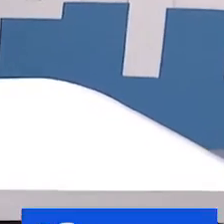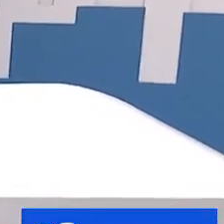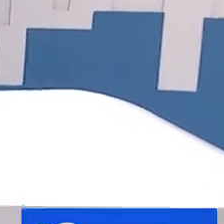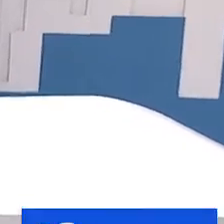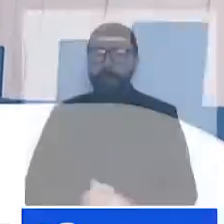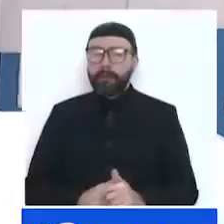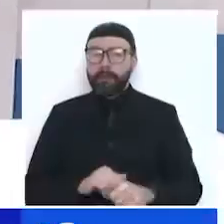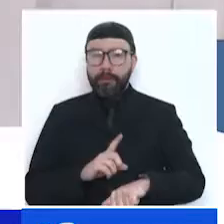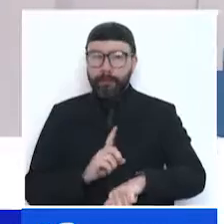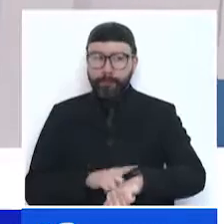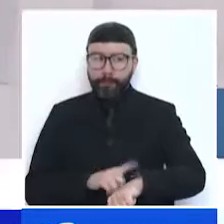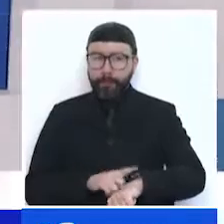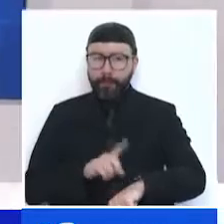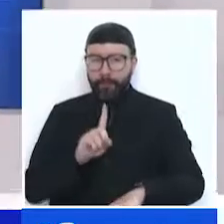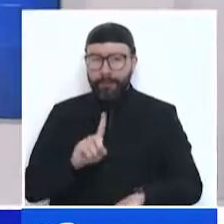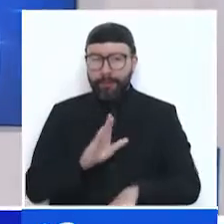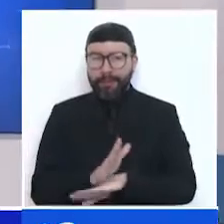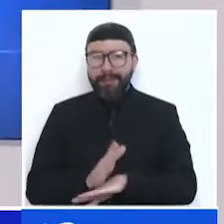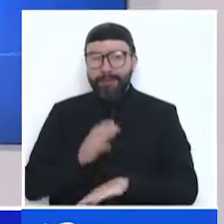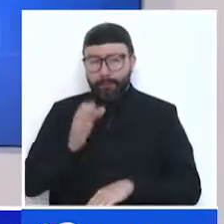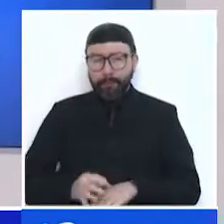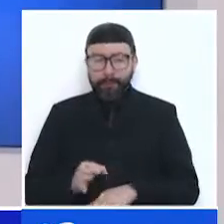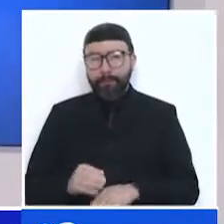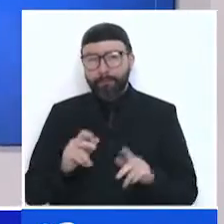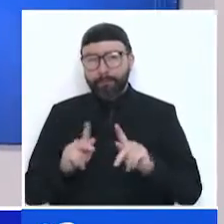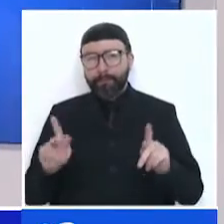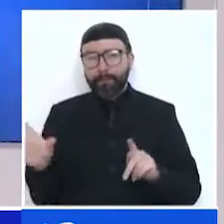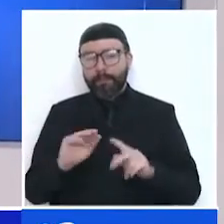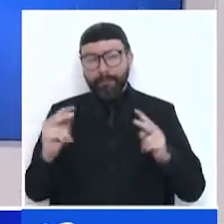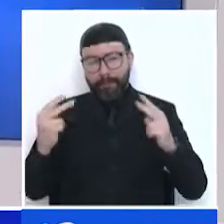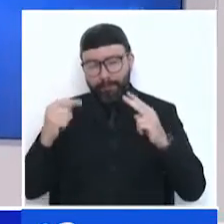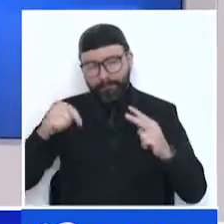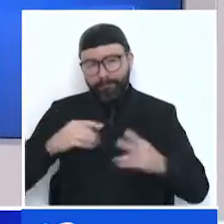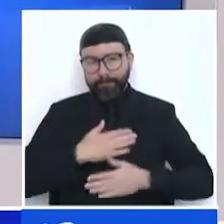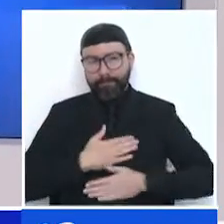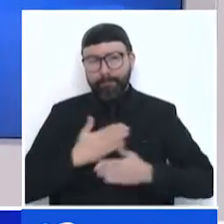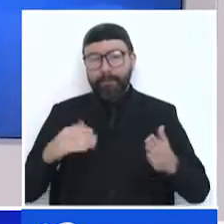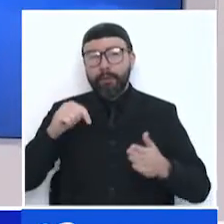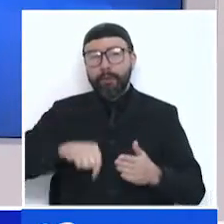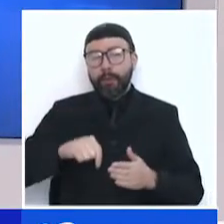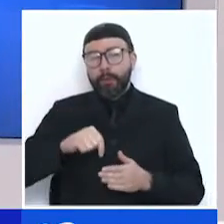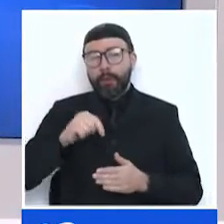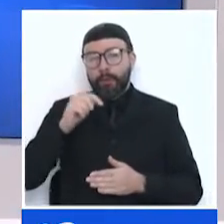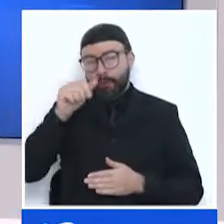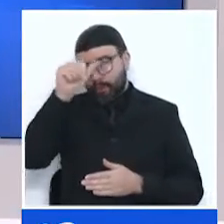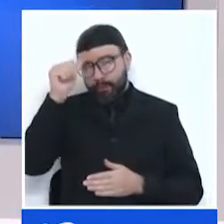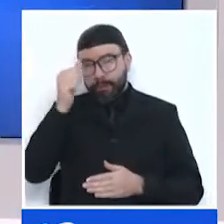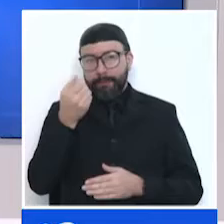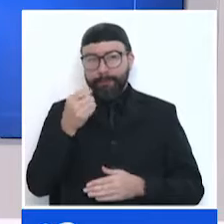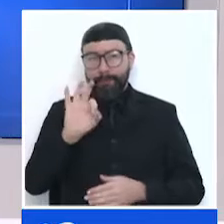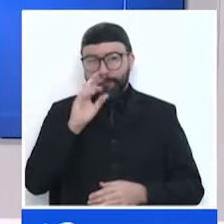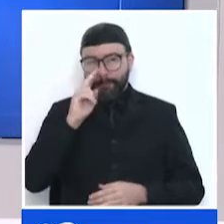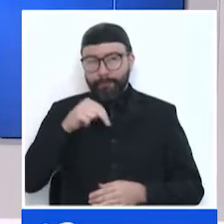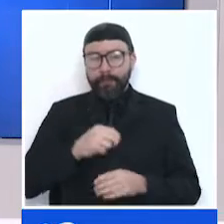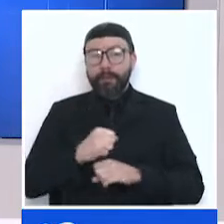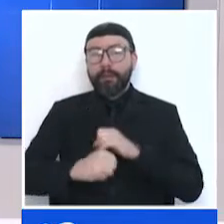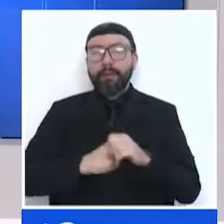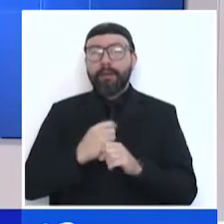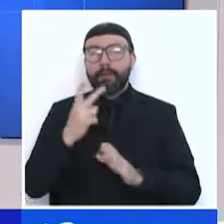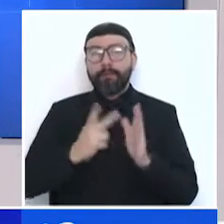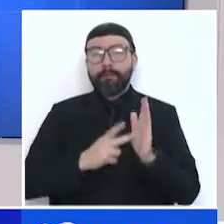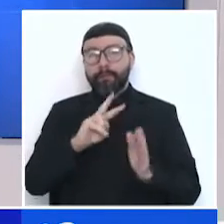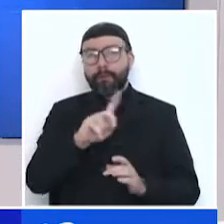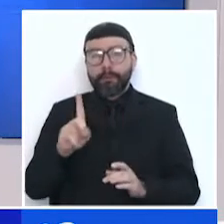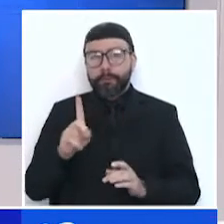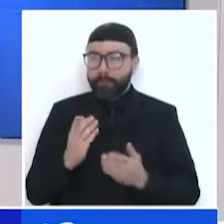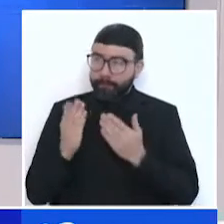La 1:00 PM en punto, es un gusto saludarles en este domingo 13 de junio del año 2021. Les saluda Rubén Darío Gaone y los invitamos